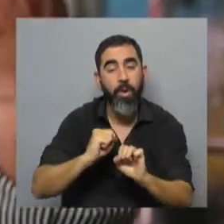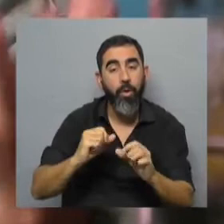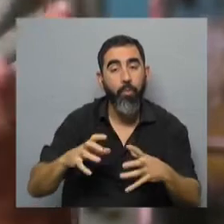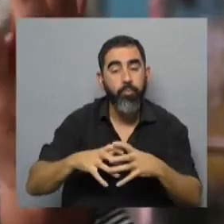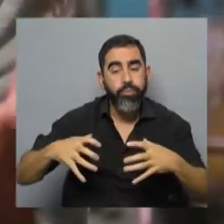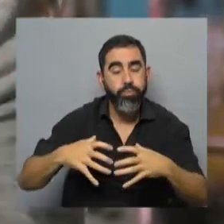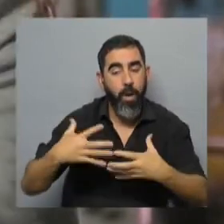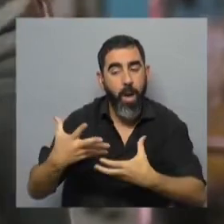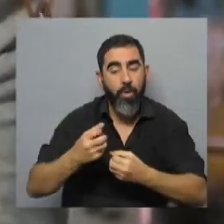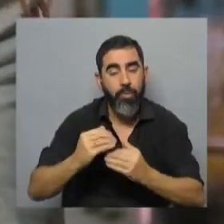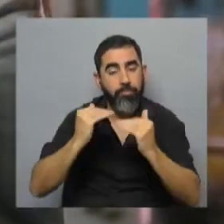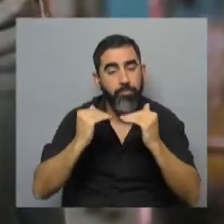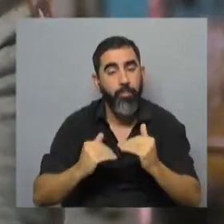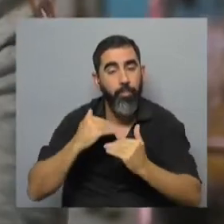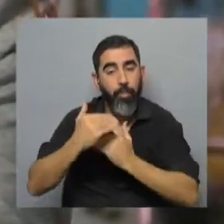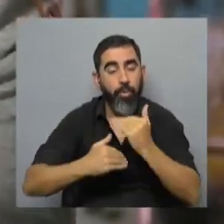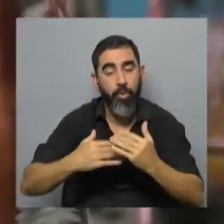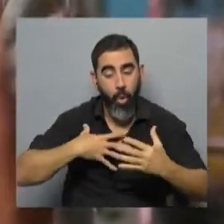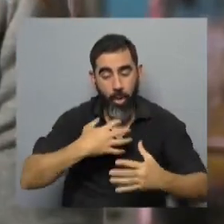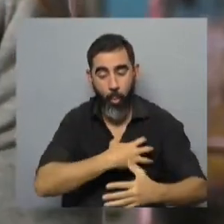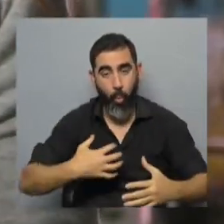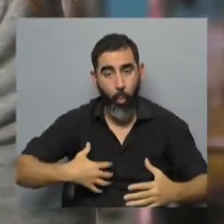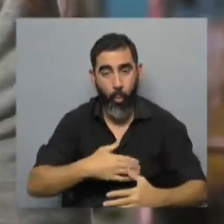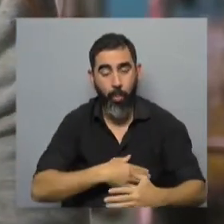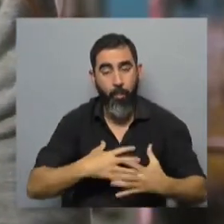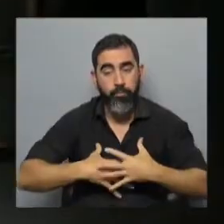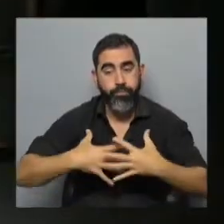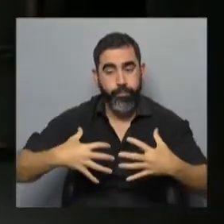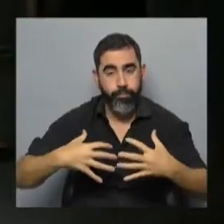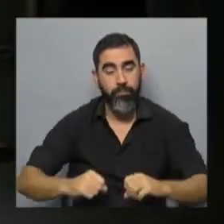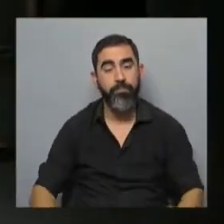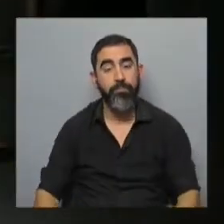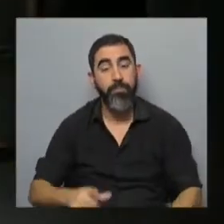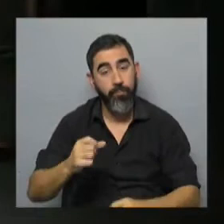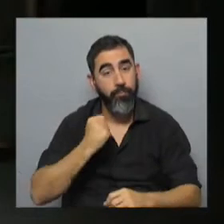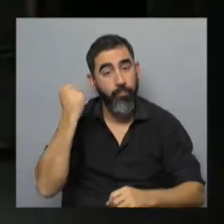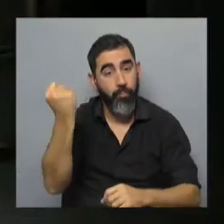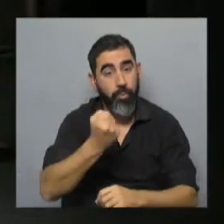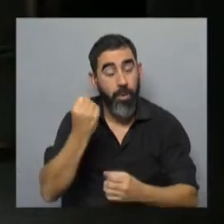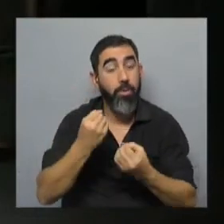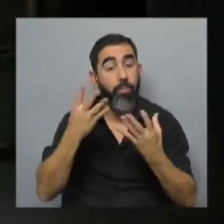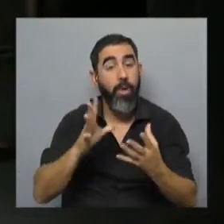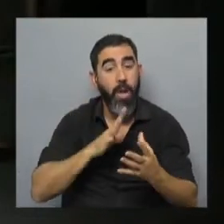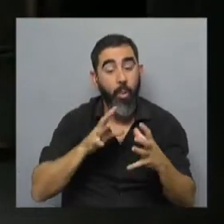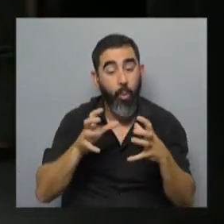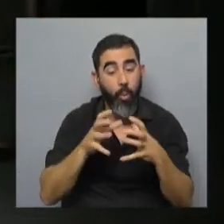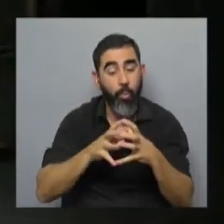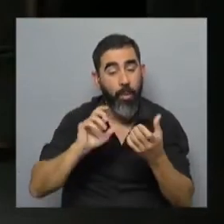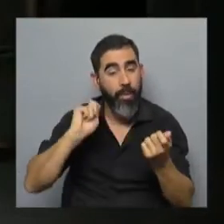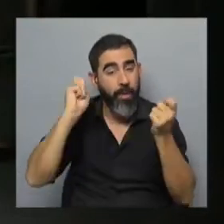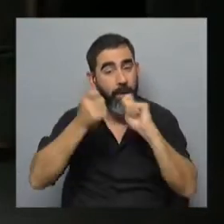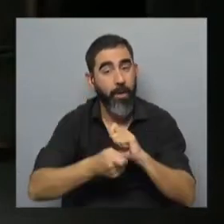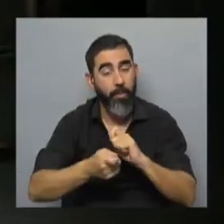que ayudan a inhibir procesos en el organismo que causan inflamación. Esto es importante porque hay todo un grupo de trastornos